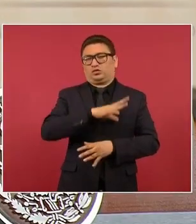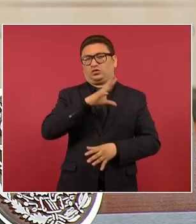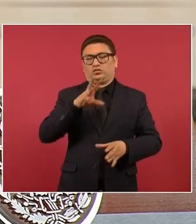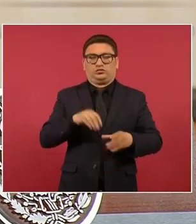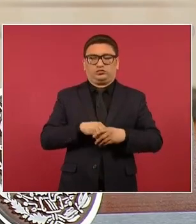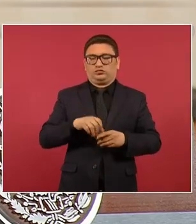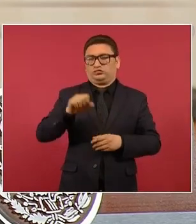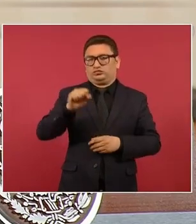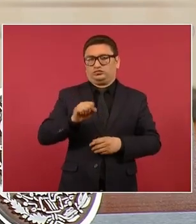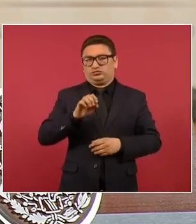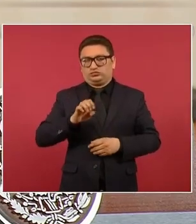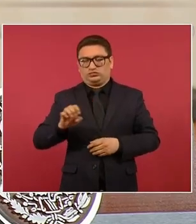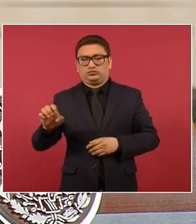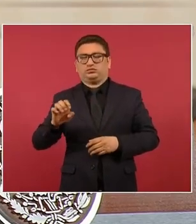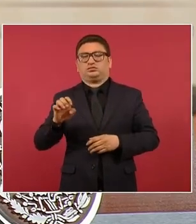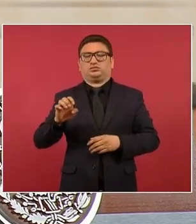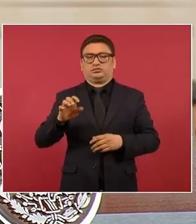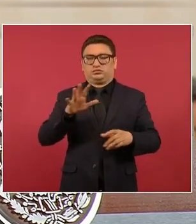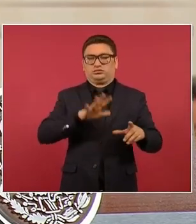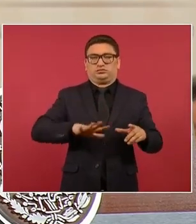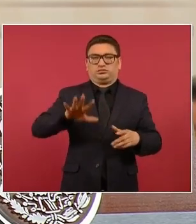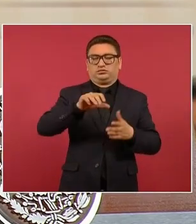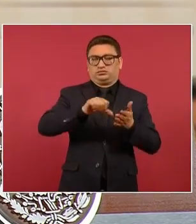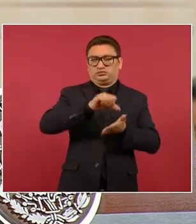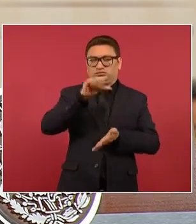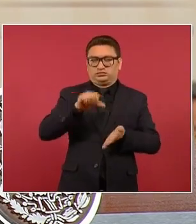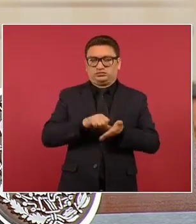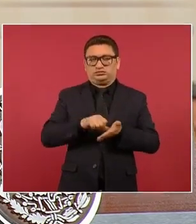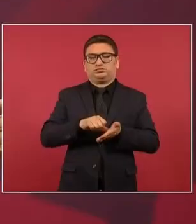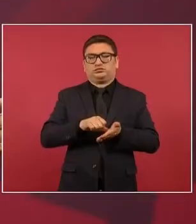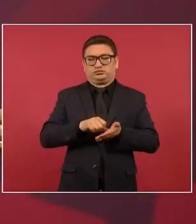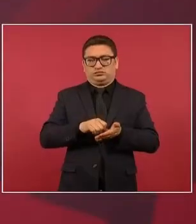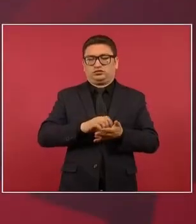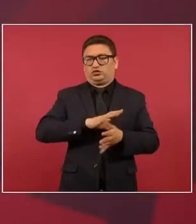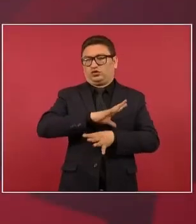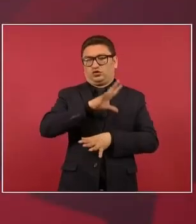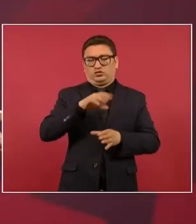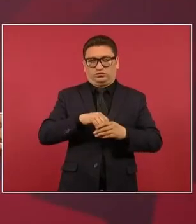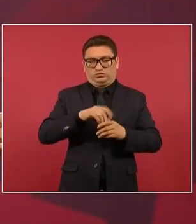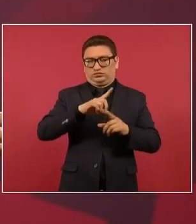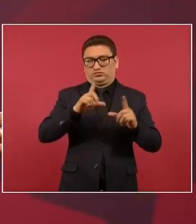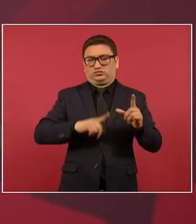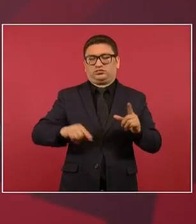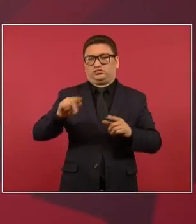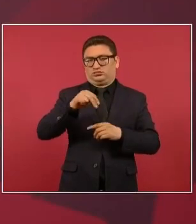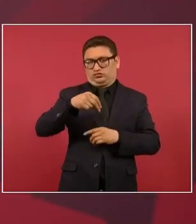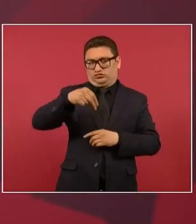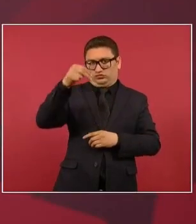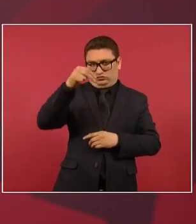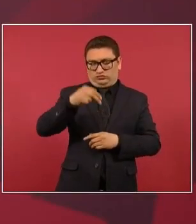sureste, Bajío, centro, que hablamos de todo esto, el norte,